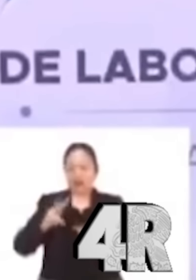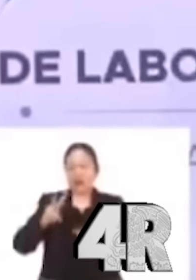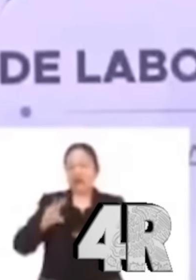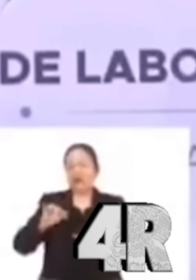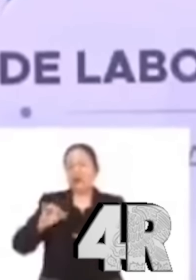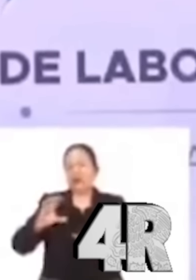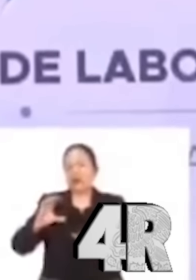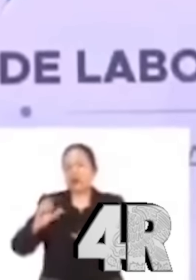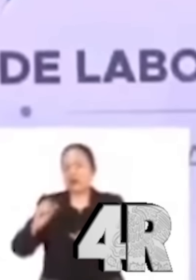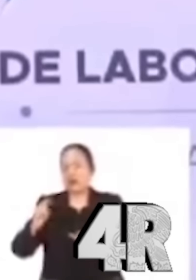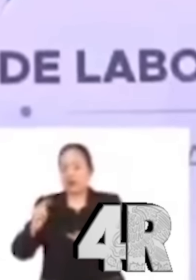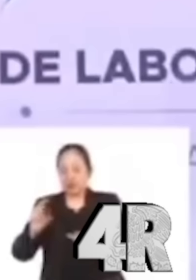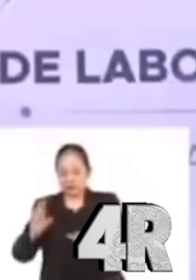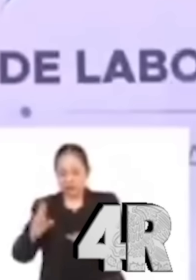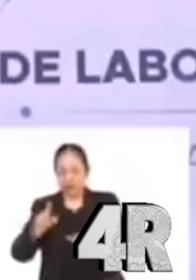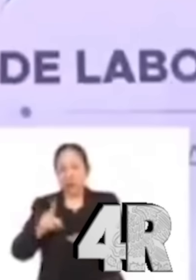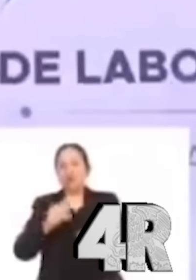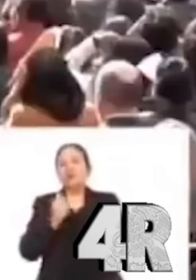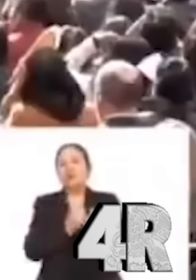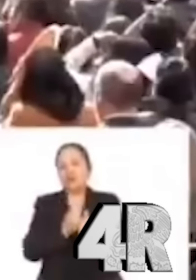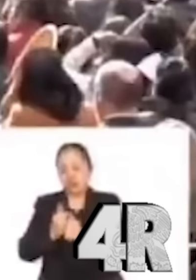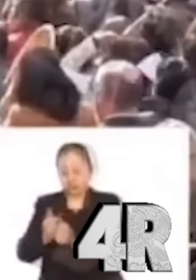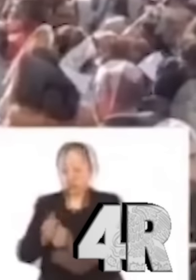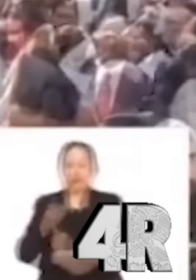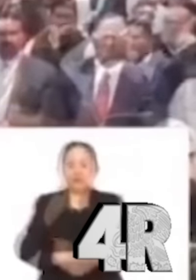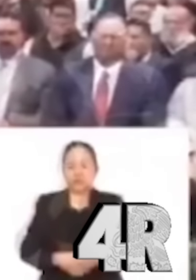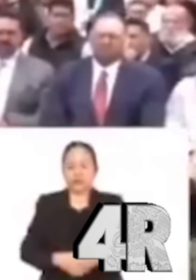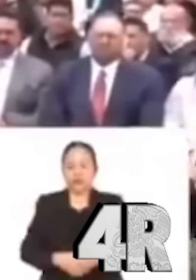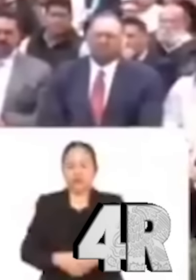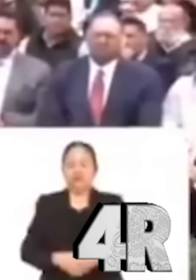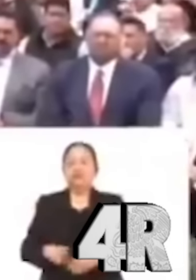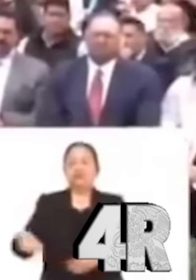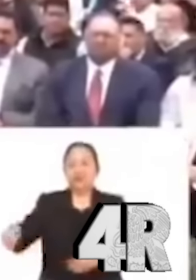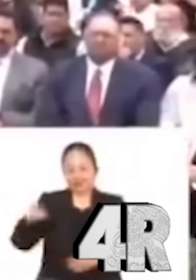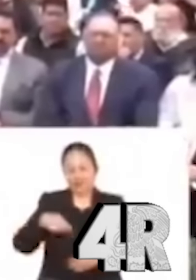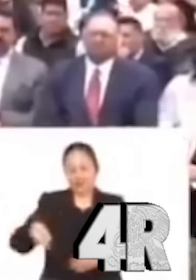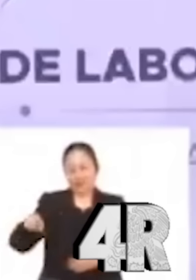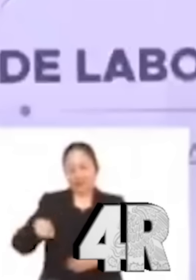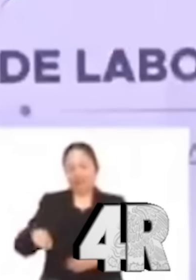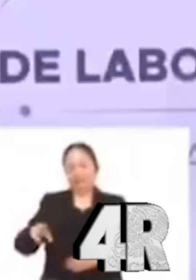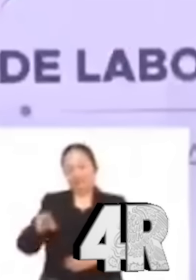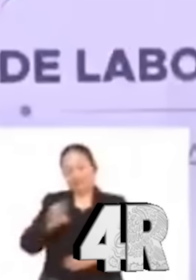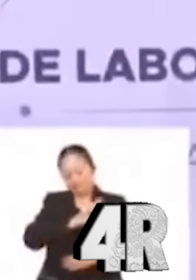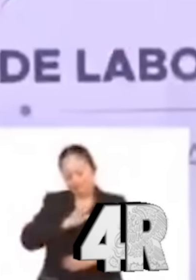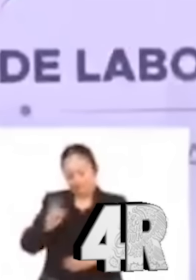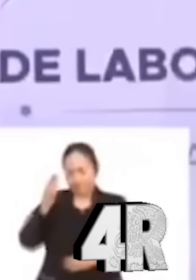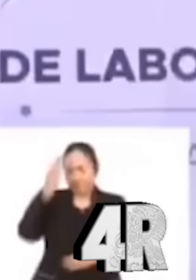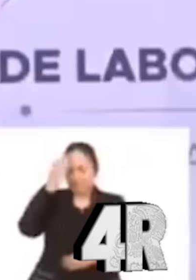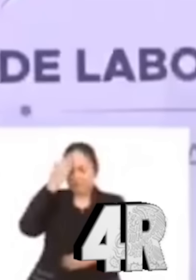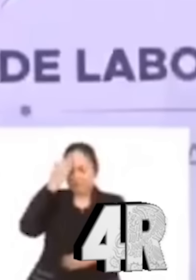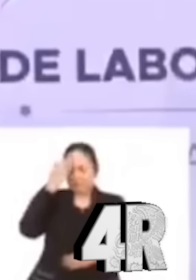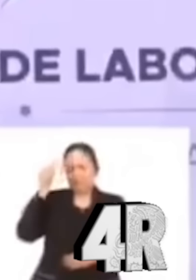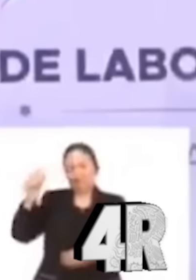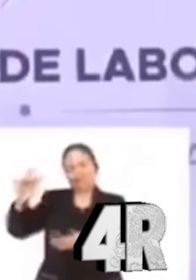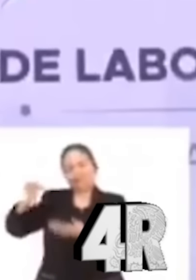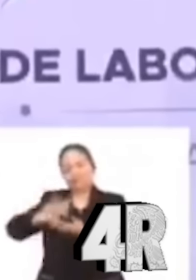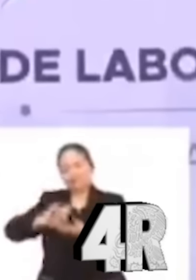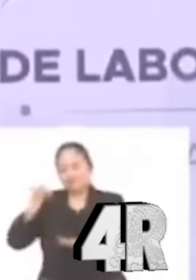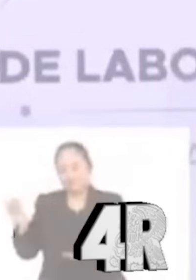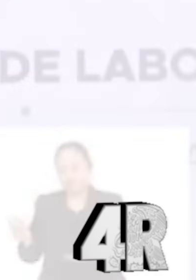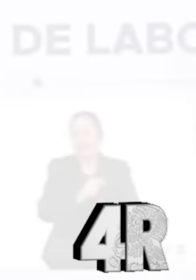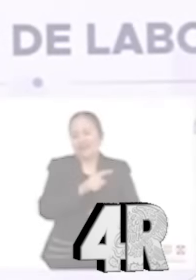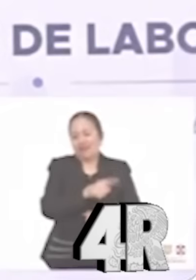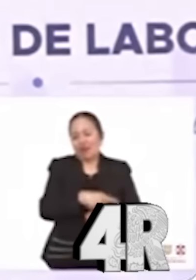que están aquí presentes, mis compañeros diputados. A ustedes, mi reconocimiento y mi